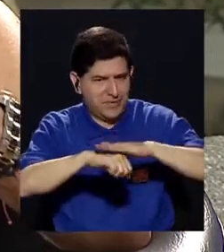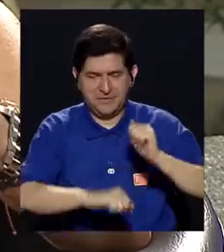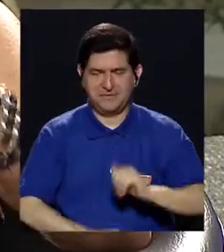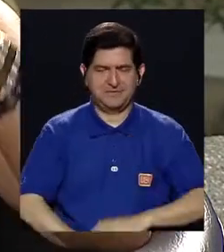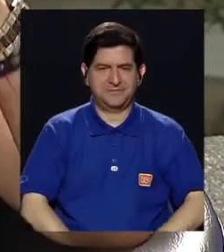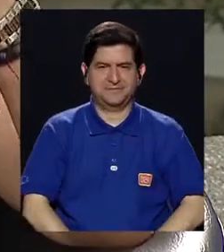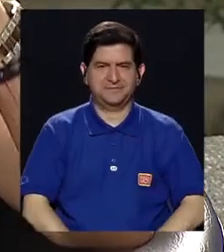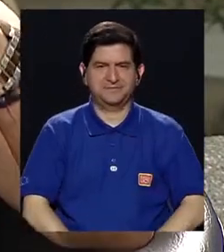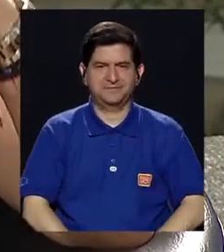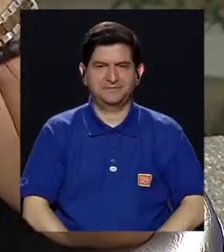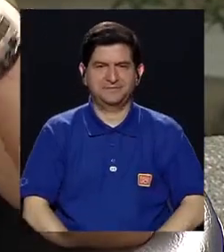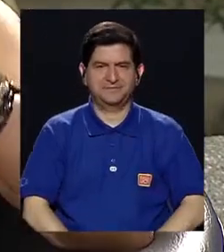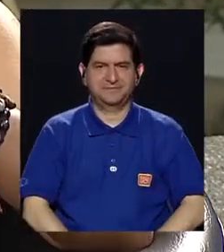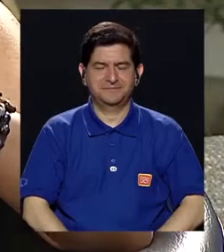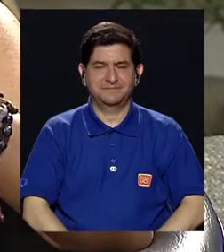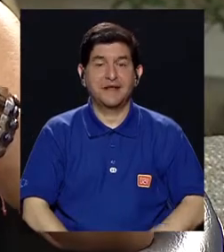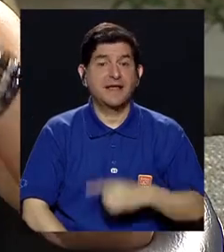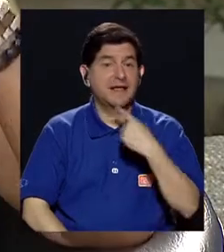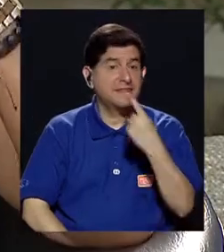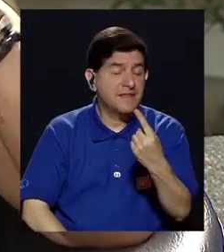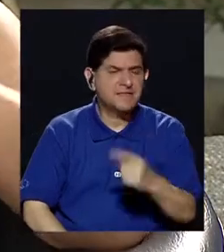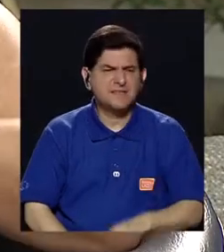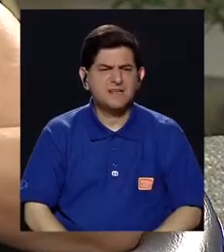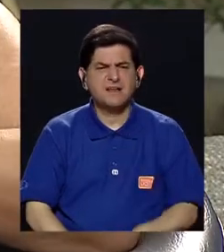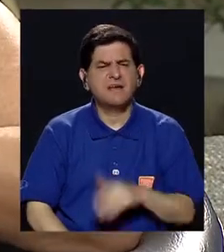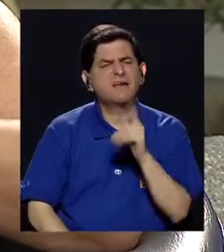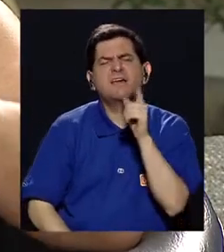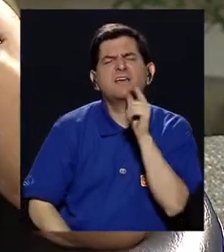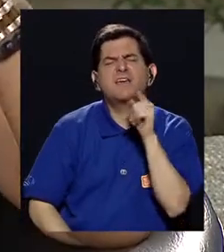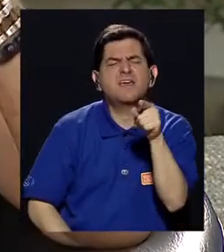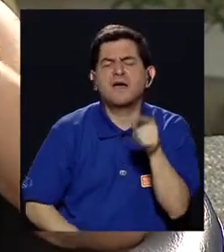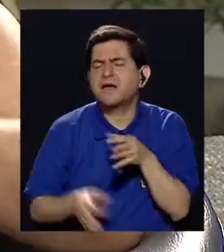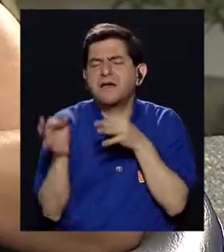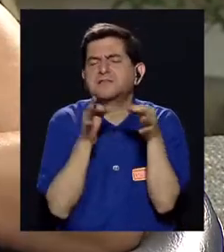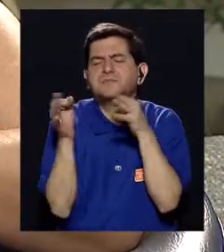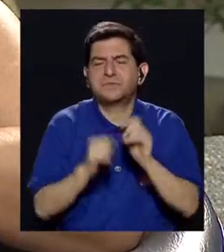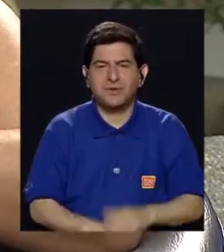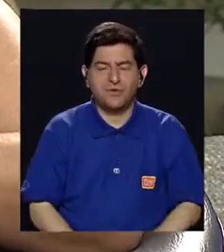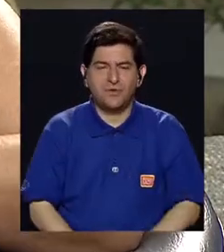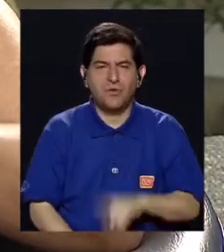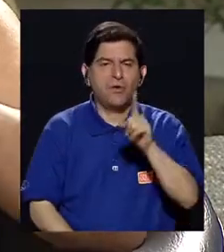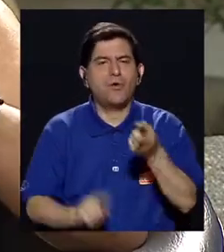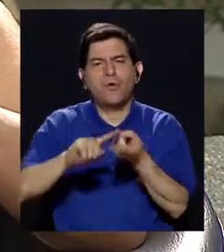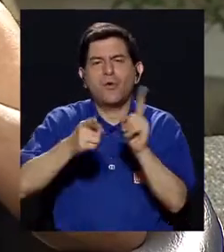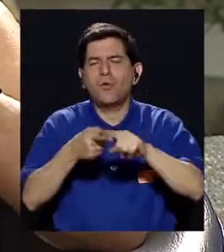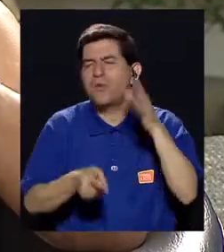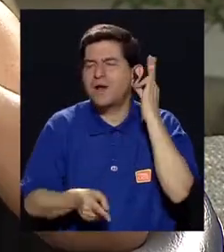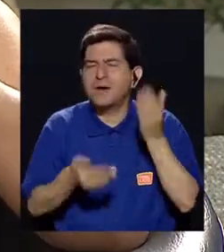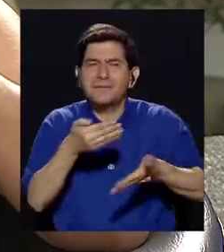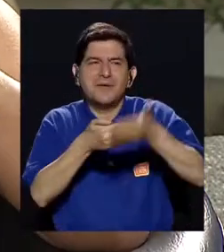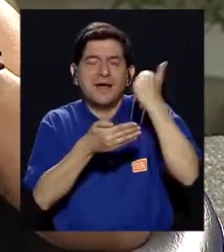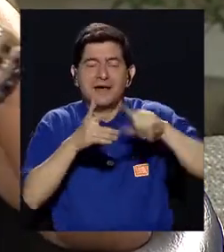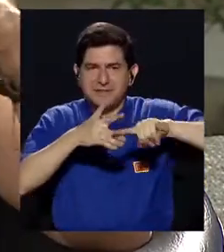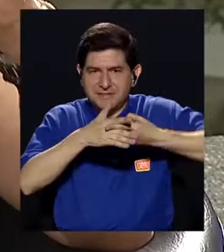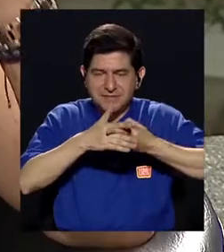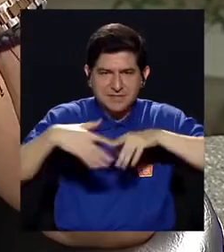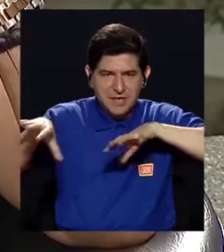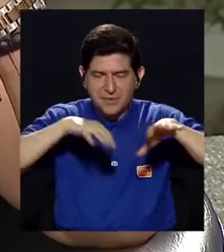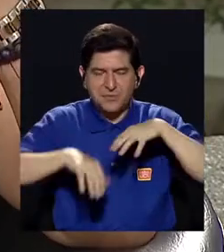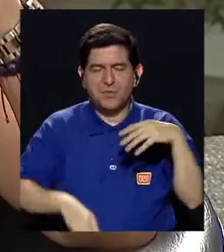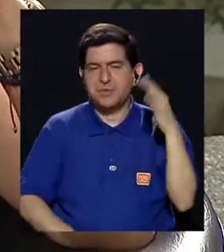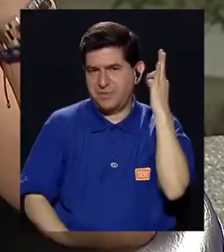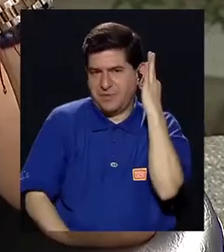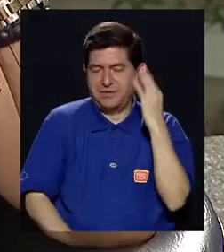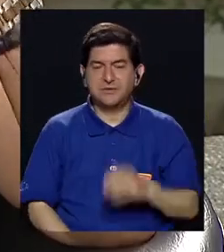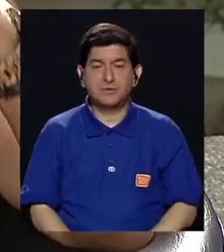Y decir, ¿y esto quién lo dijo? Y como decía una amiga muy querida hace muchísimos años, cuando empezamos el movimiento de mujeres, decía, es que